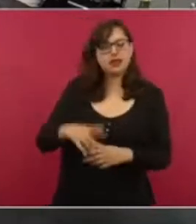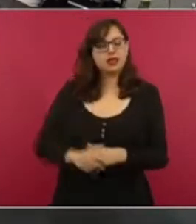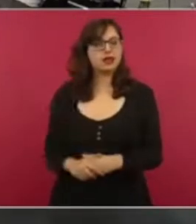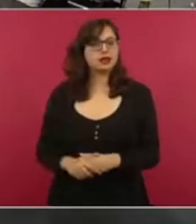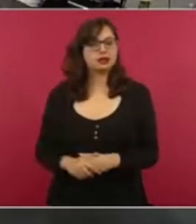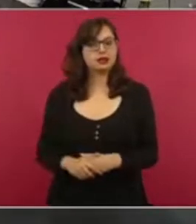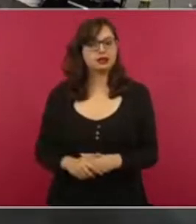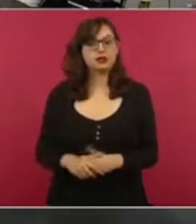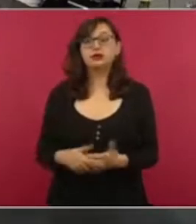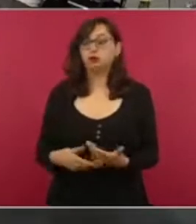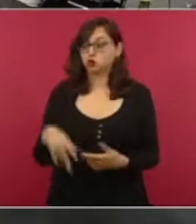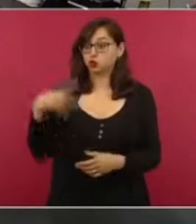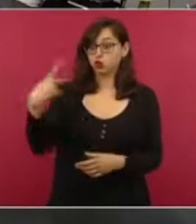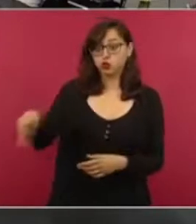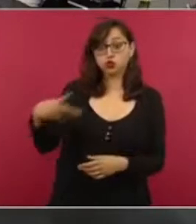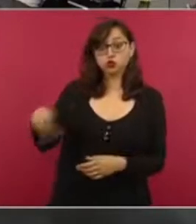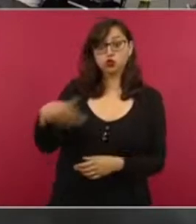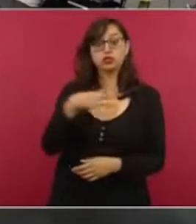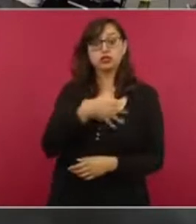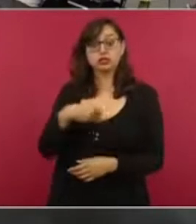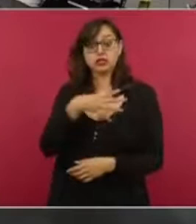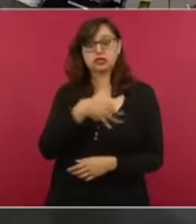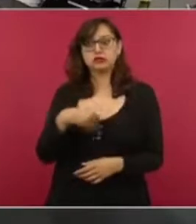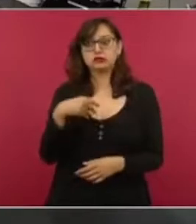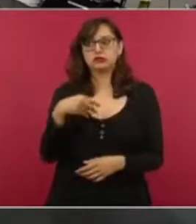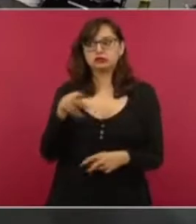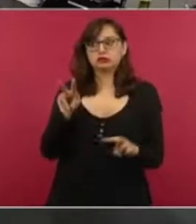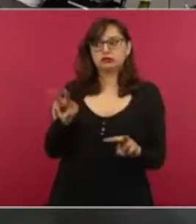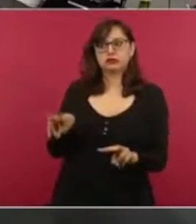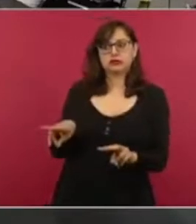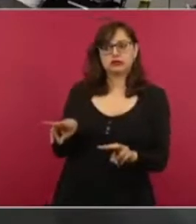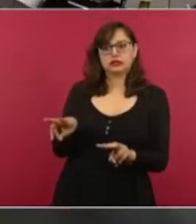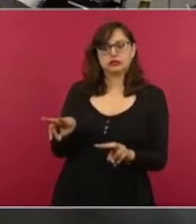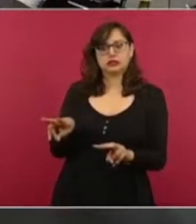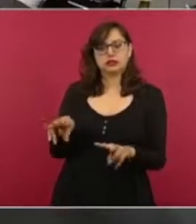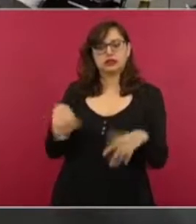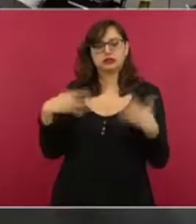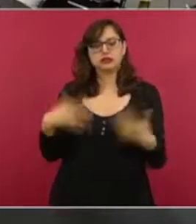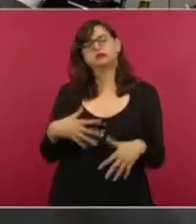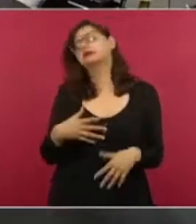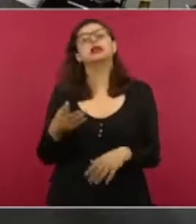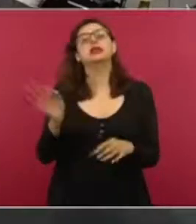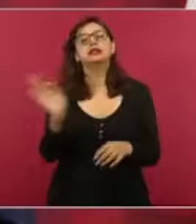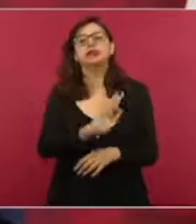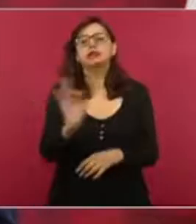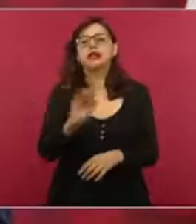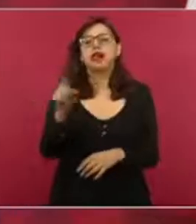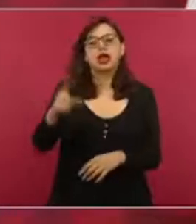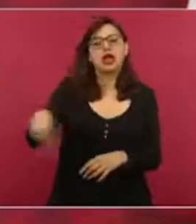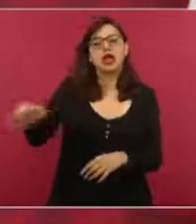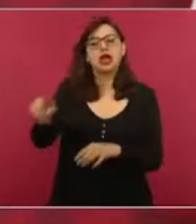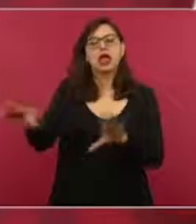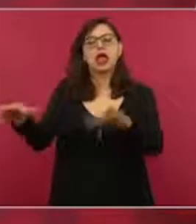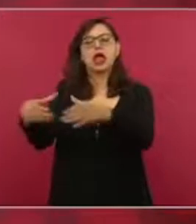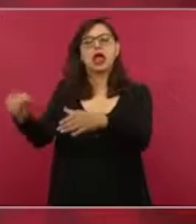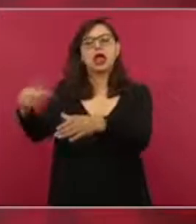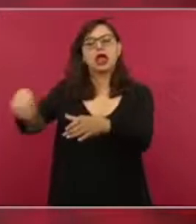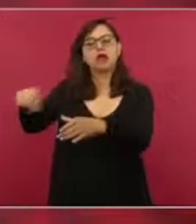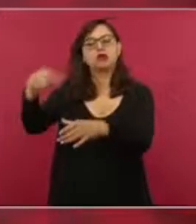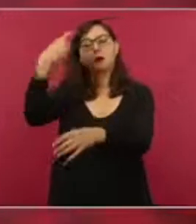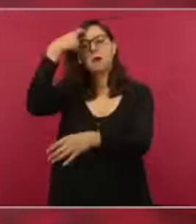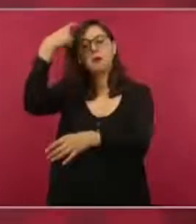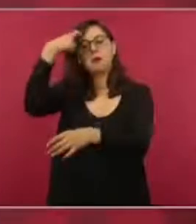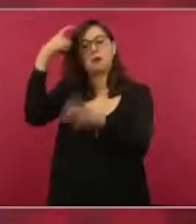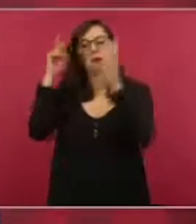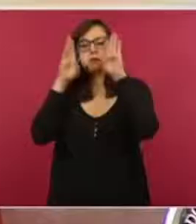conservadores, que a lo mejor ellos ya está muy difícil de que cambien de modo de parecer. aunque